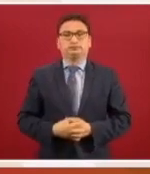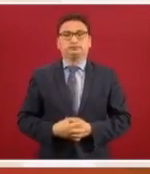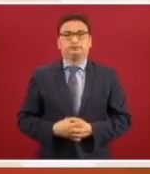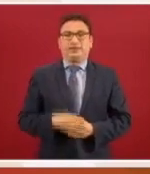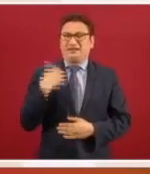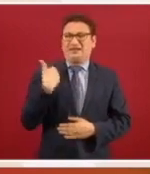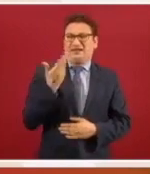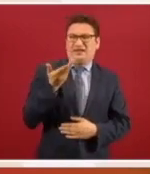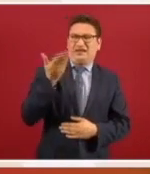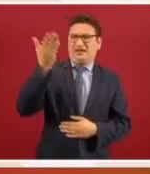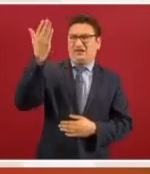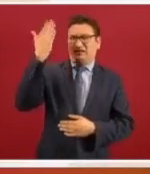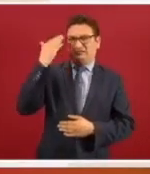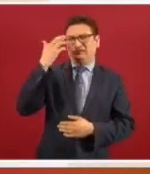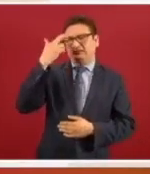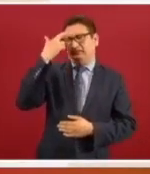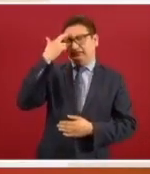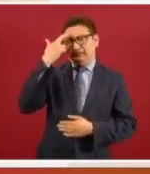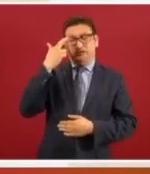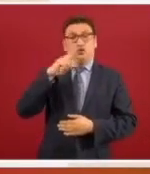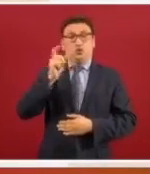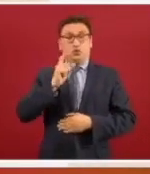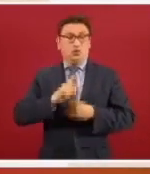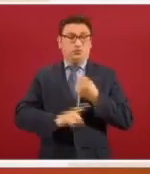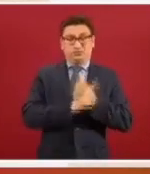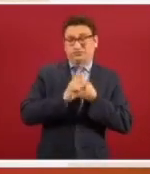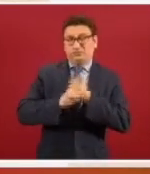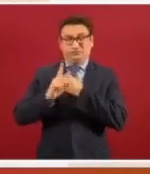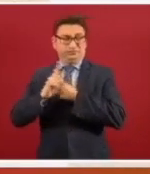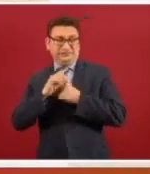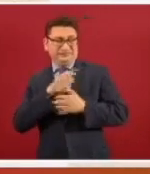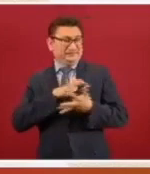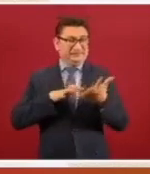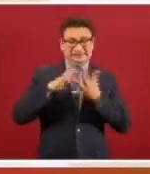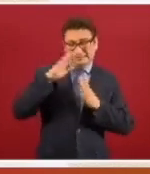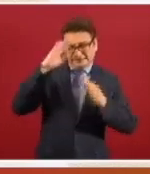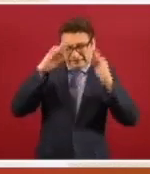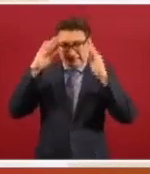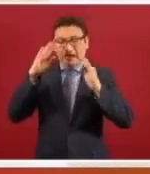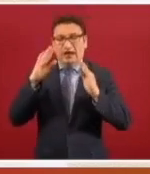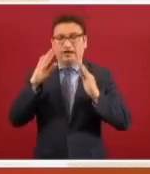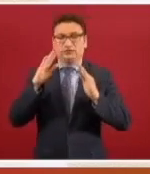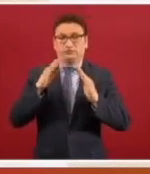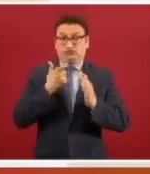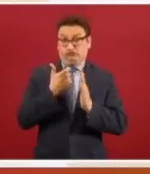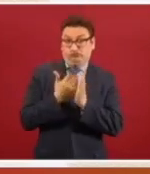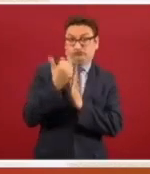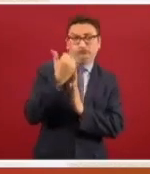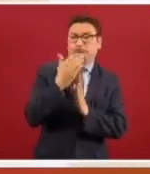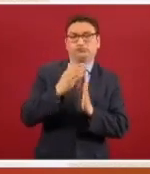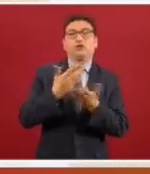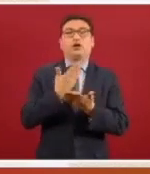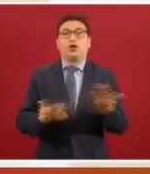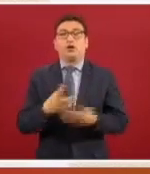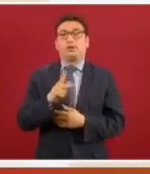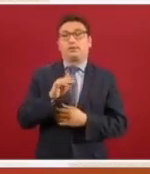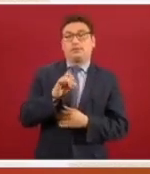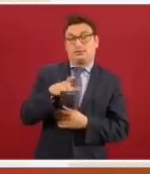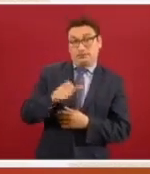en periodos de crisis. Ahora Pemex vende la